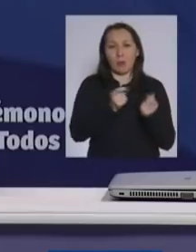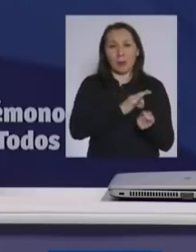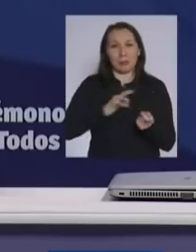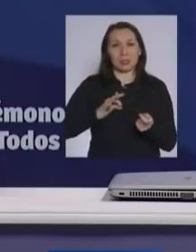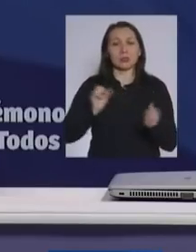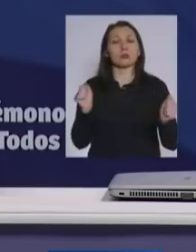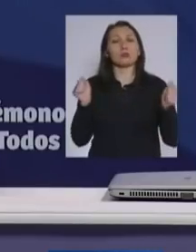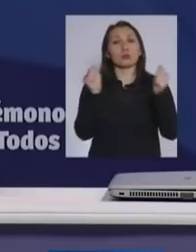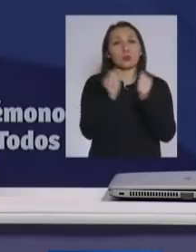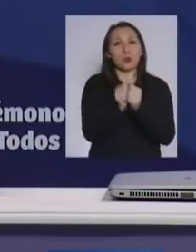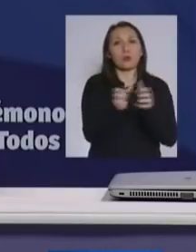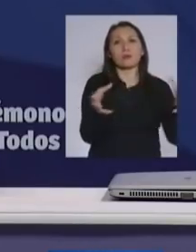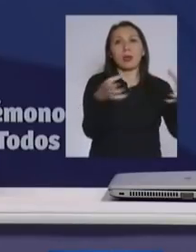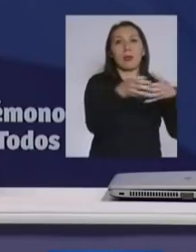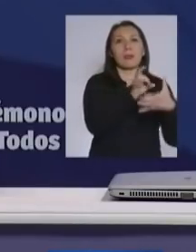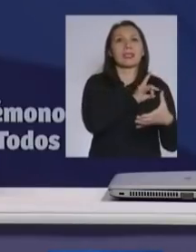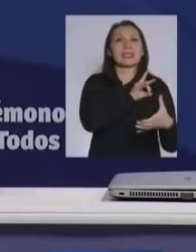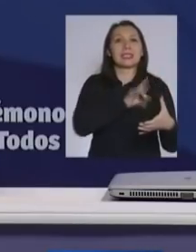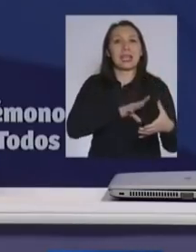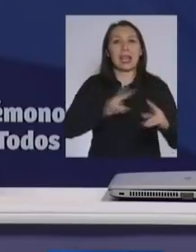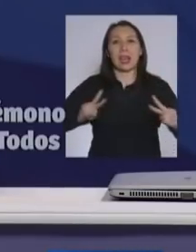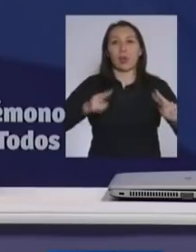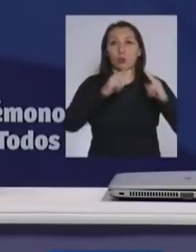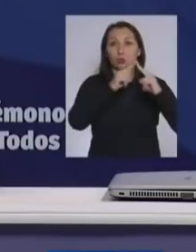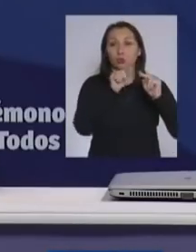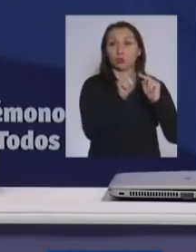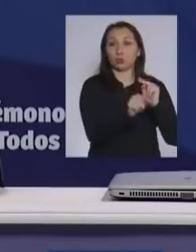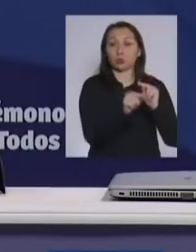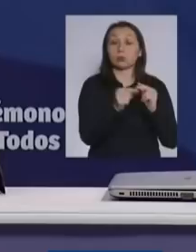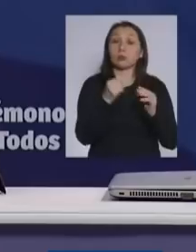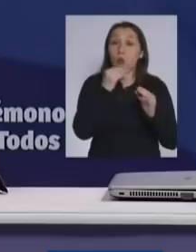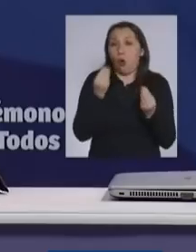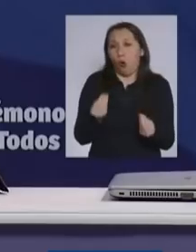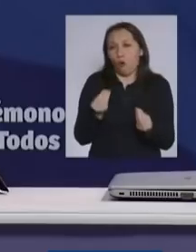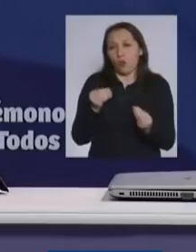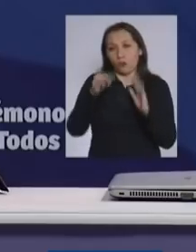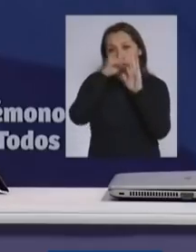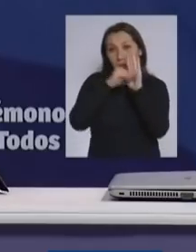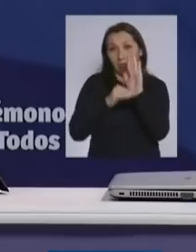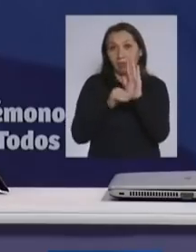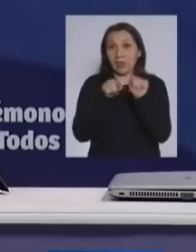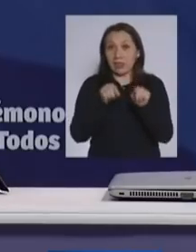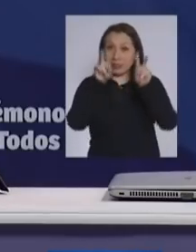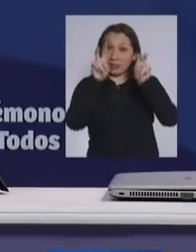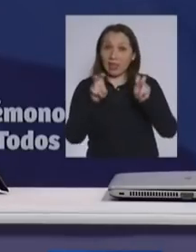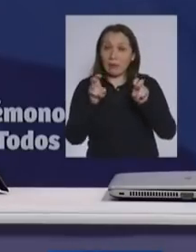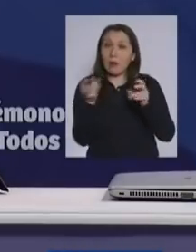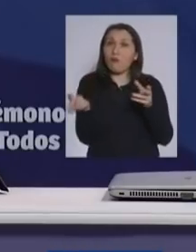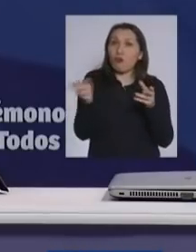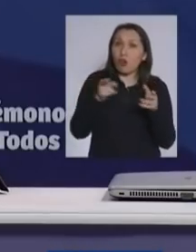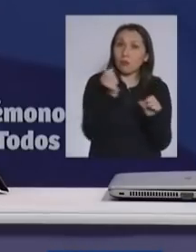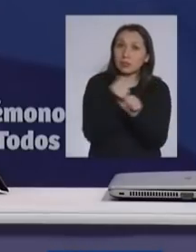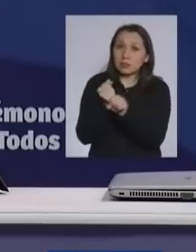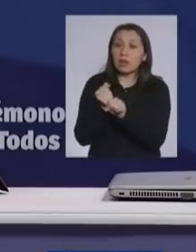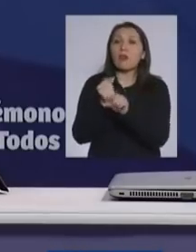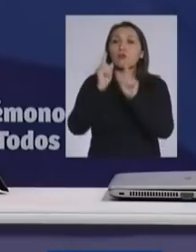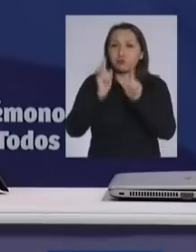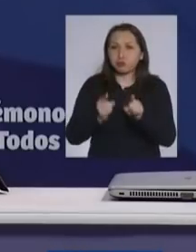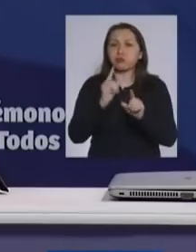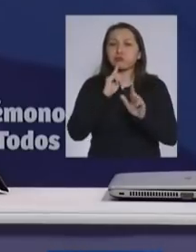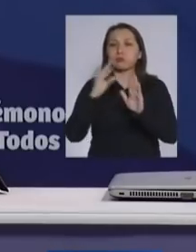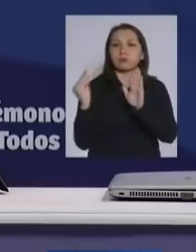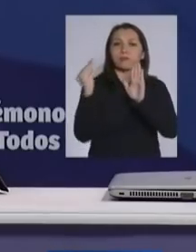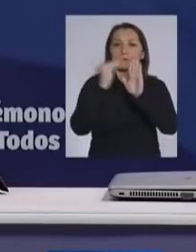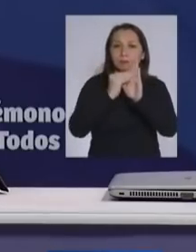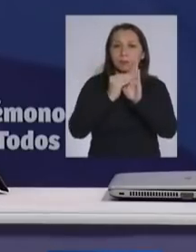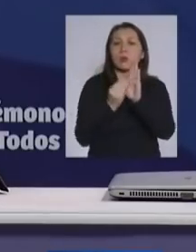Chilena de la Construcción, y obviamente que las medidas que tomemos en ese sentido van a ir insertas, como